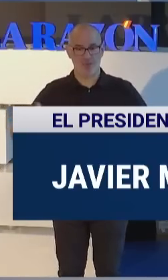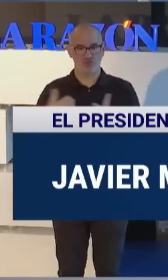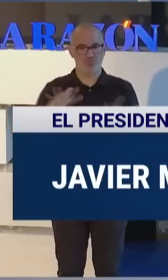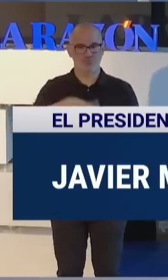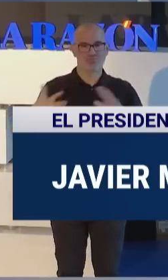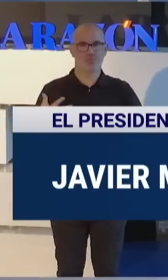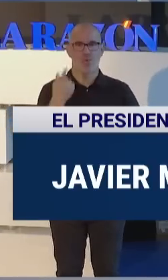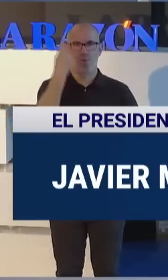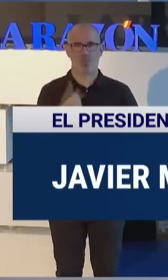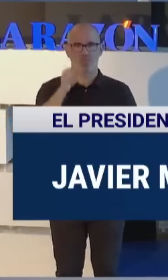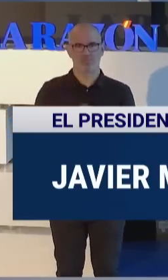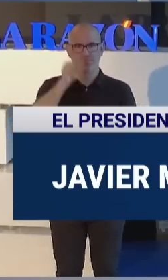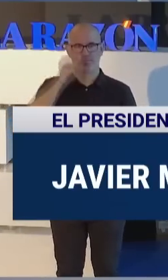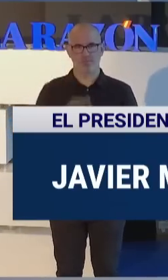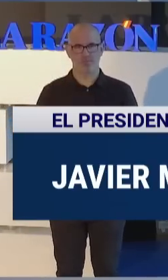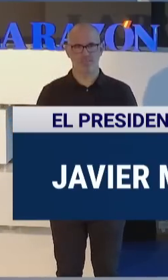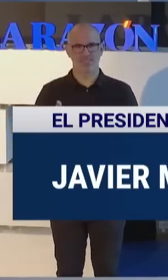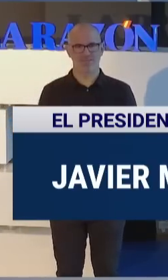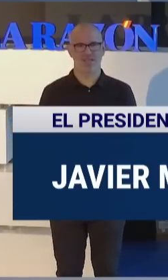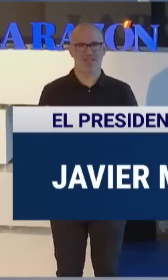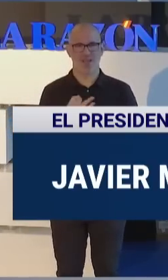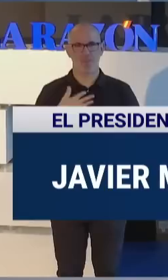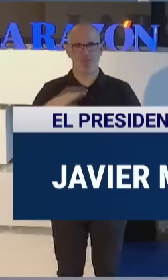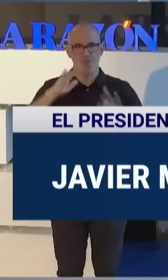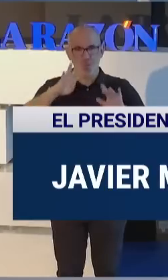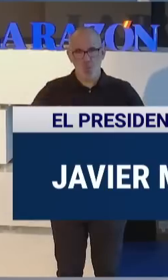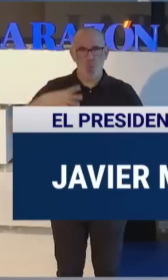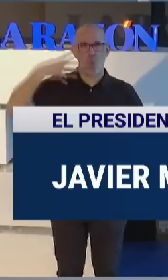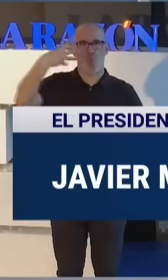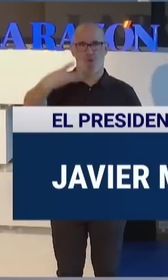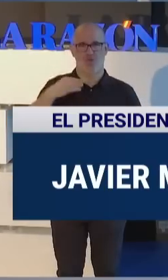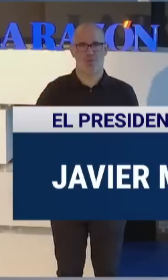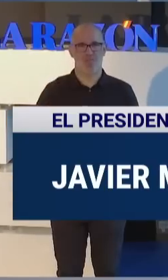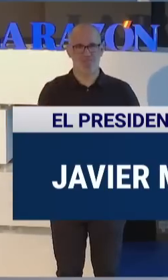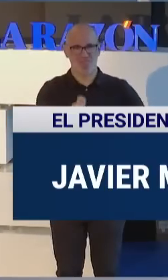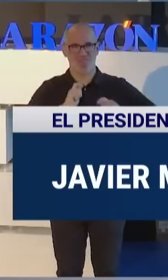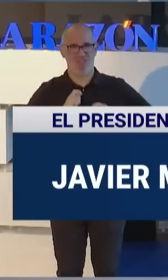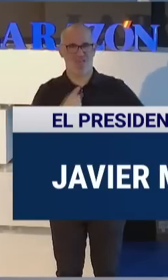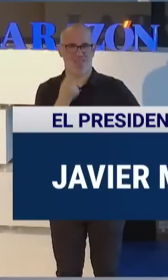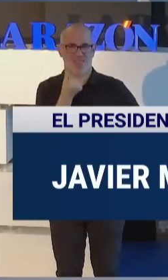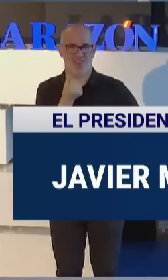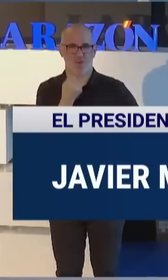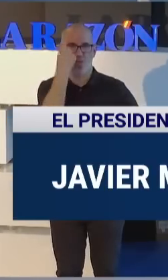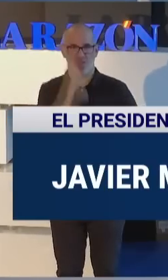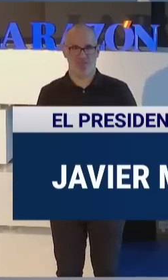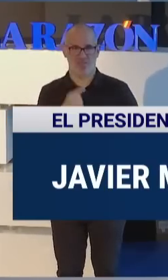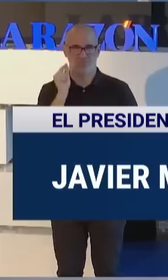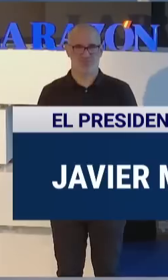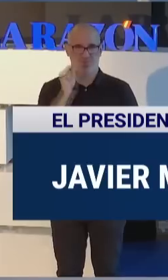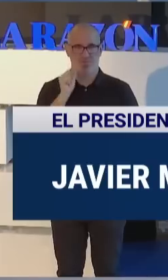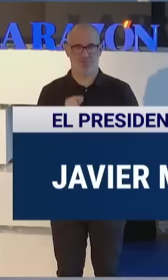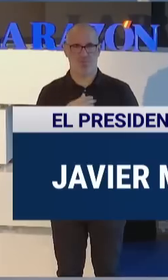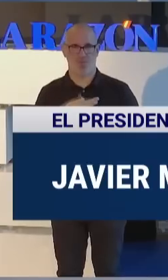día. Es decir, nos podían cuadruplicar la cantidad de dinero en un día. O sea, ¿se imaginan lo que hubiera sido